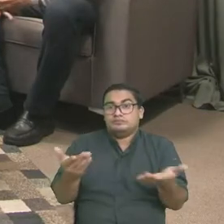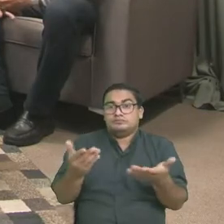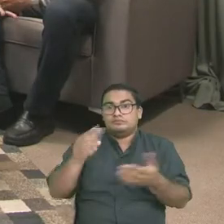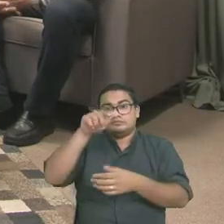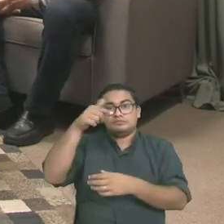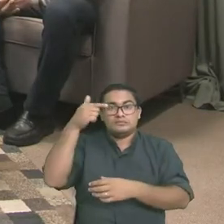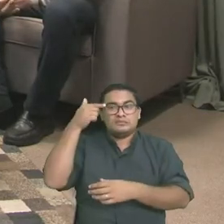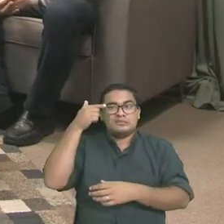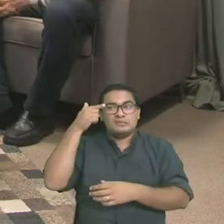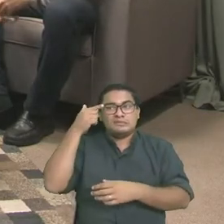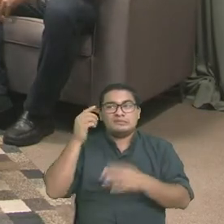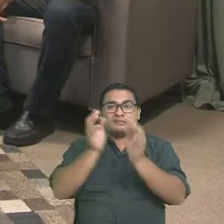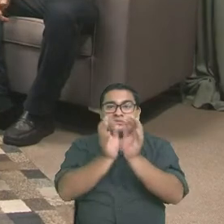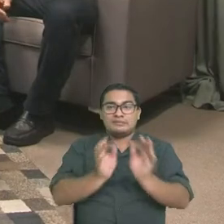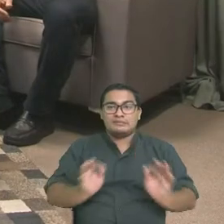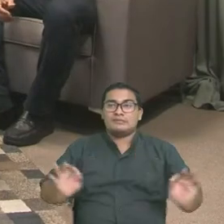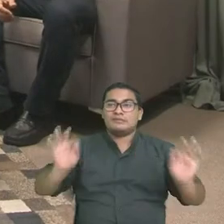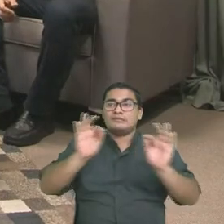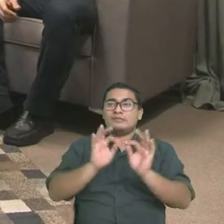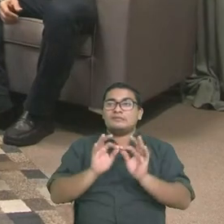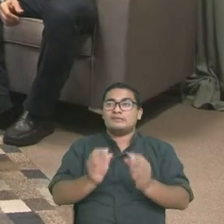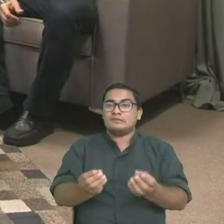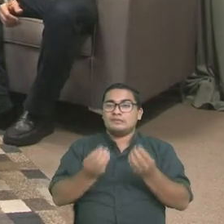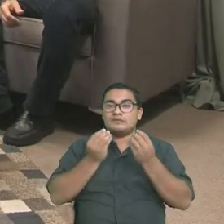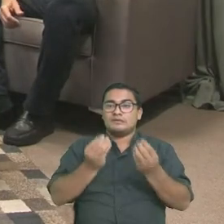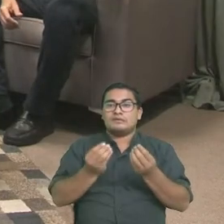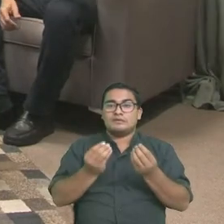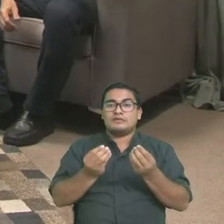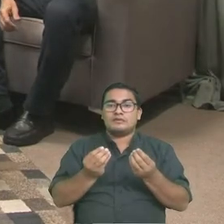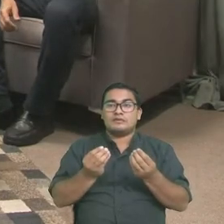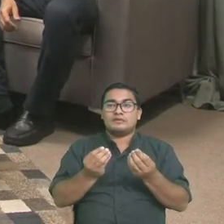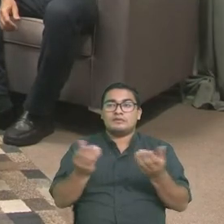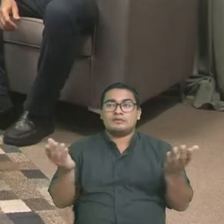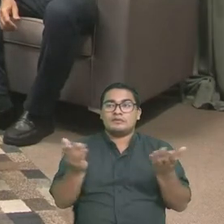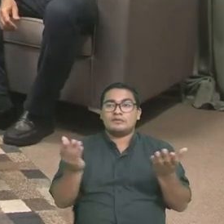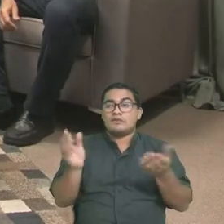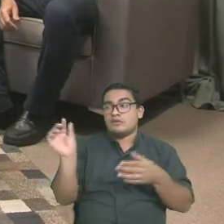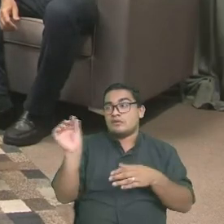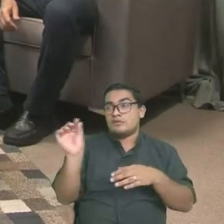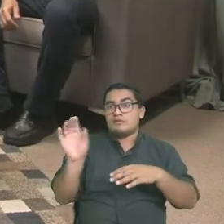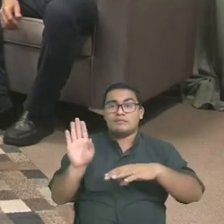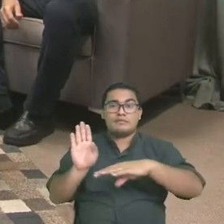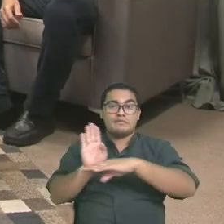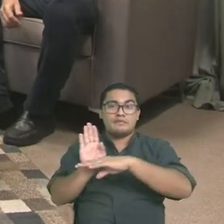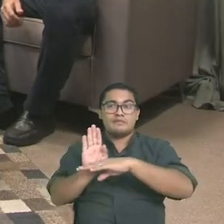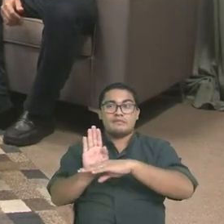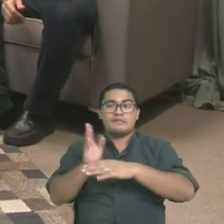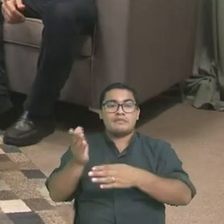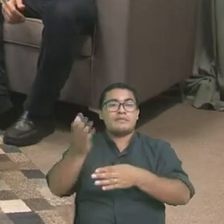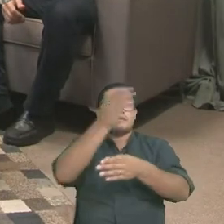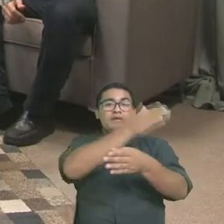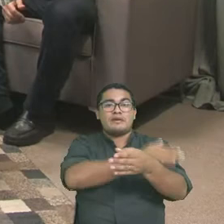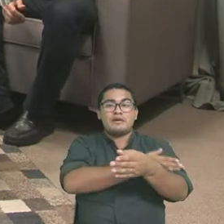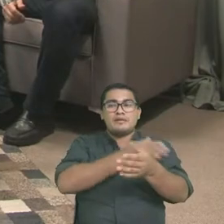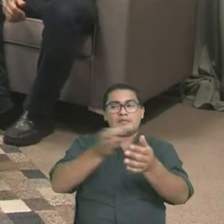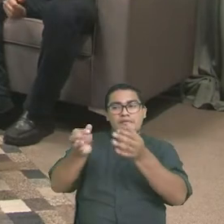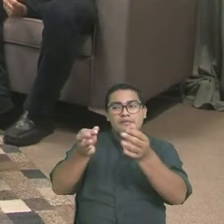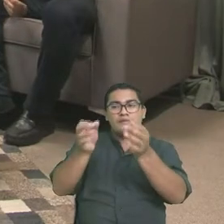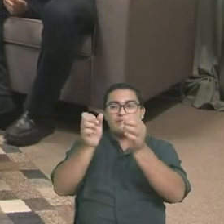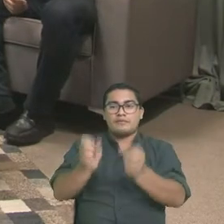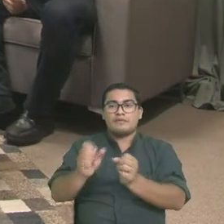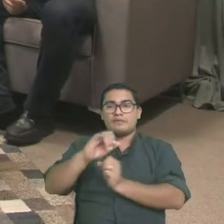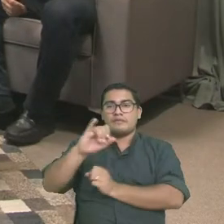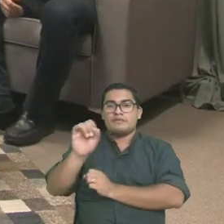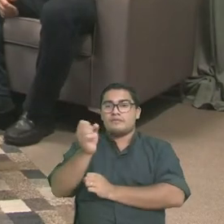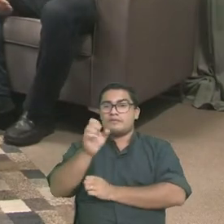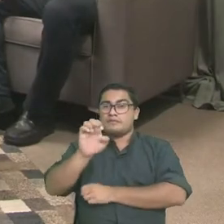sí, tomar nota del elemento particular de préstamos del que hablaba mi hermano José. Sí, sí, por favor.